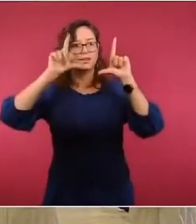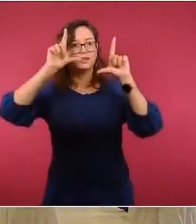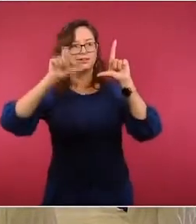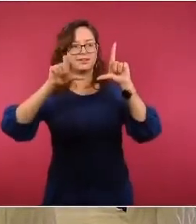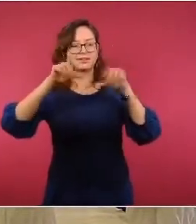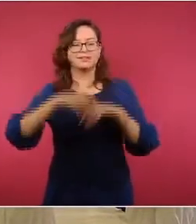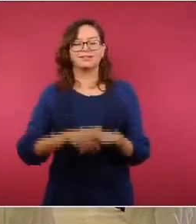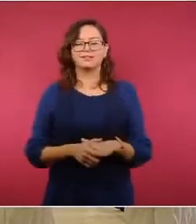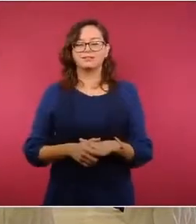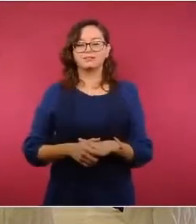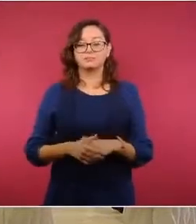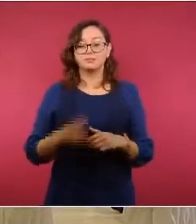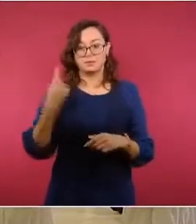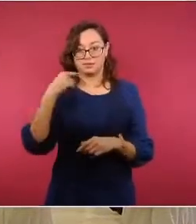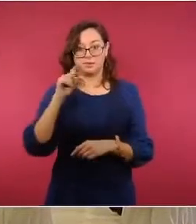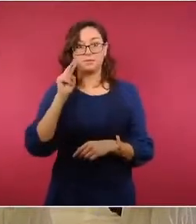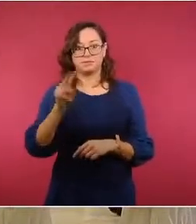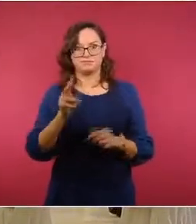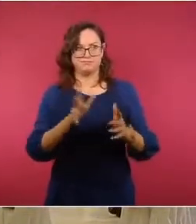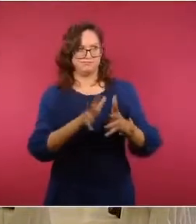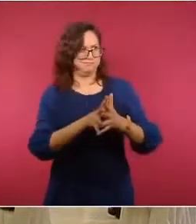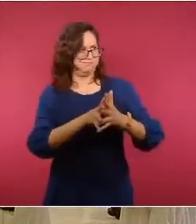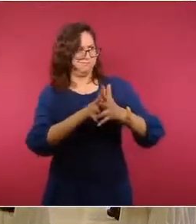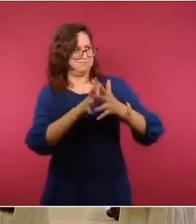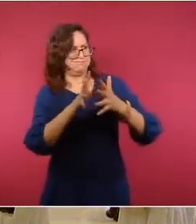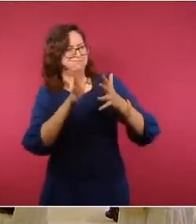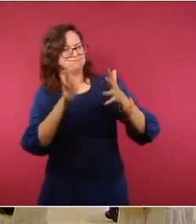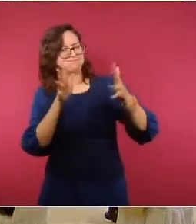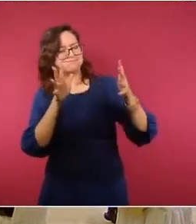se pudiera ver la dimensión